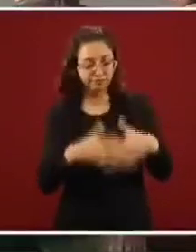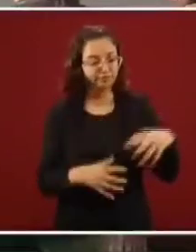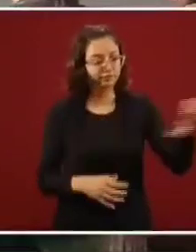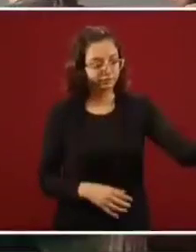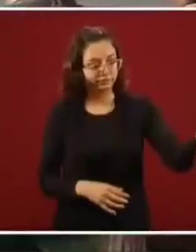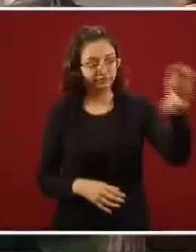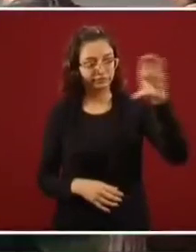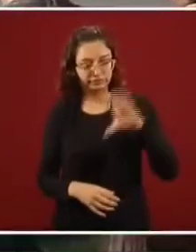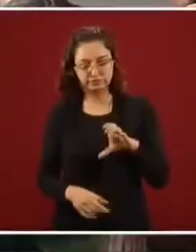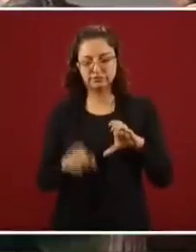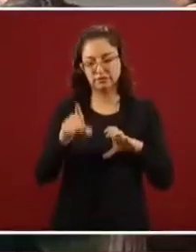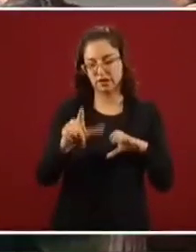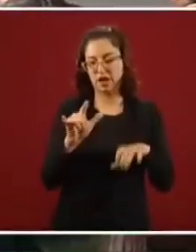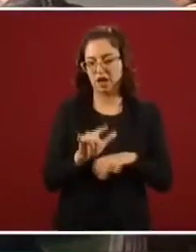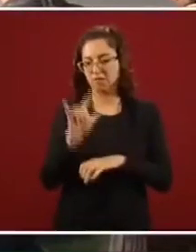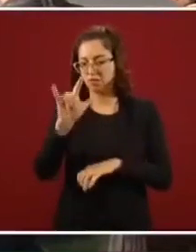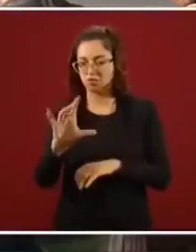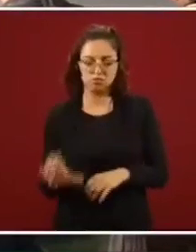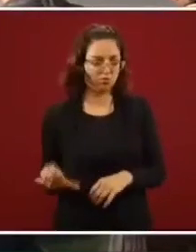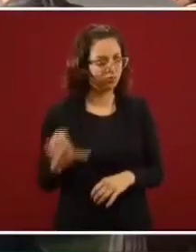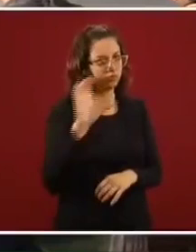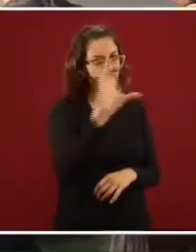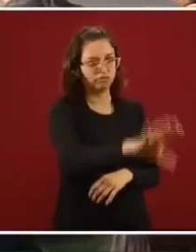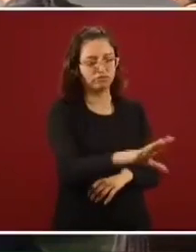los hospitales públicos.